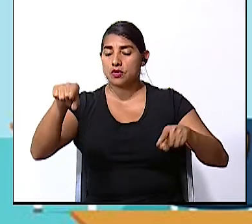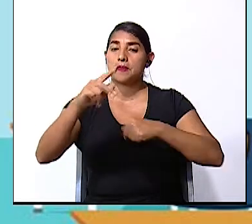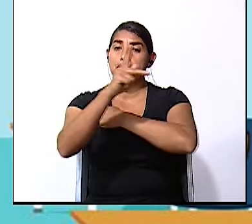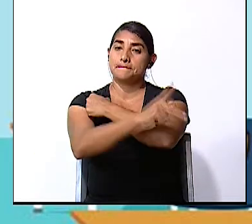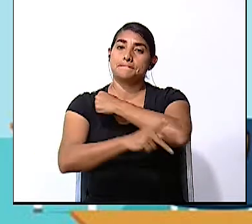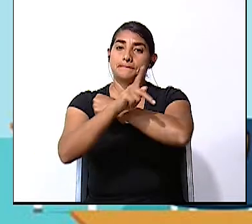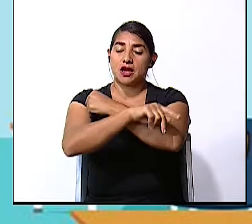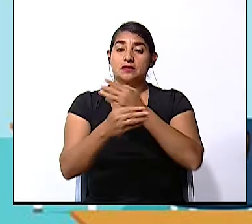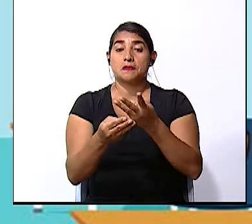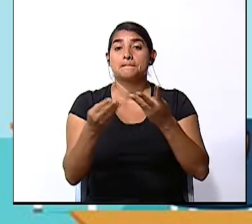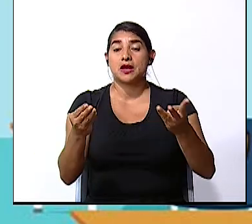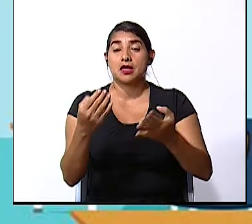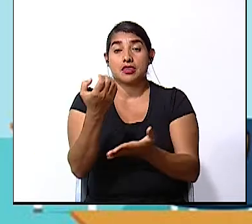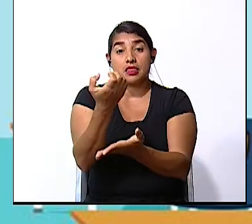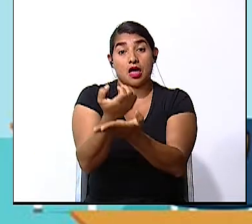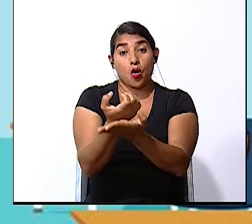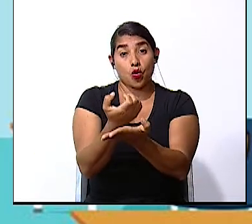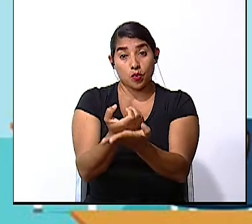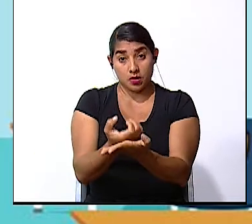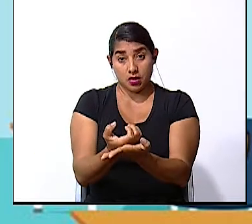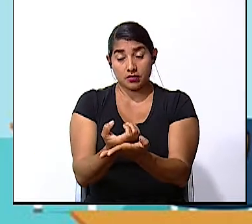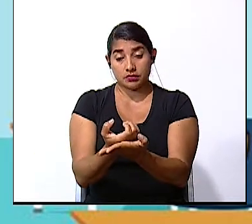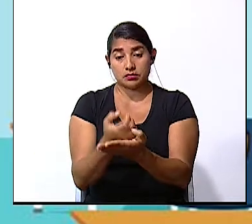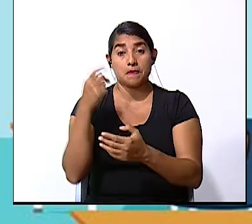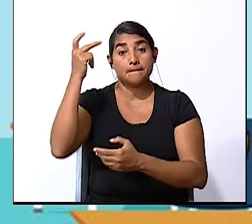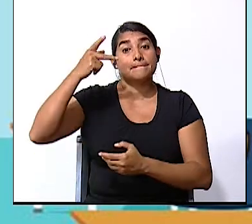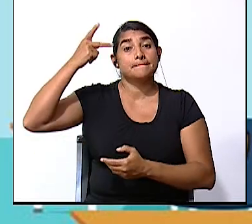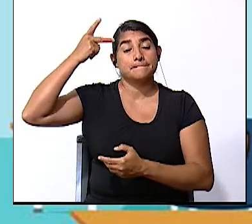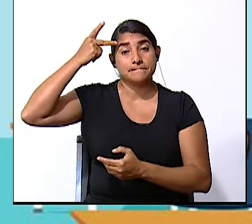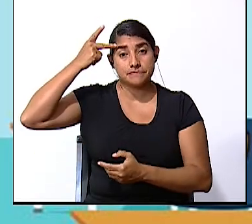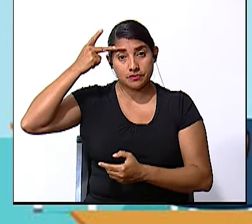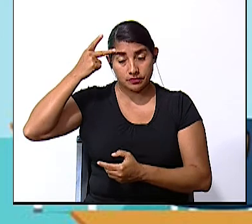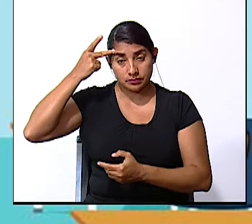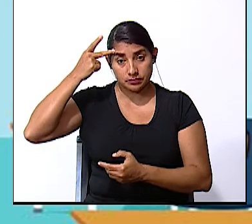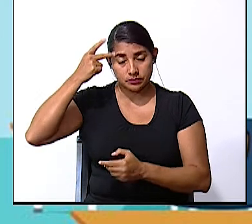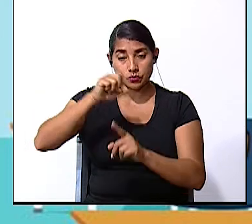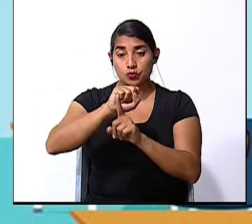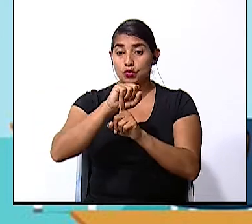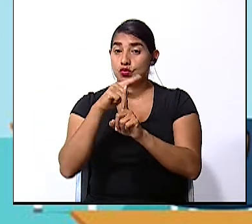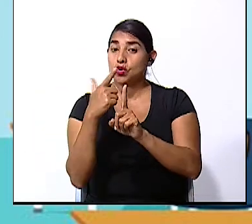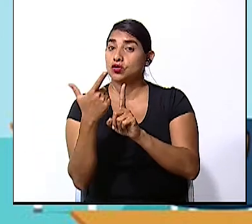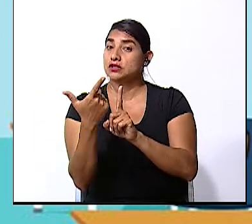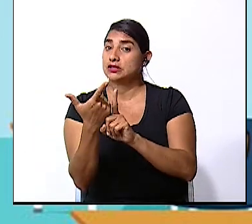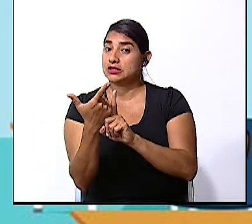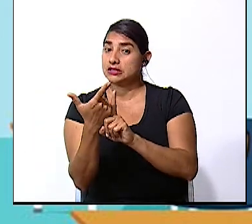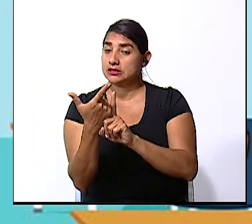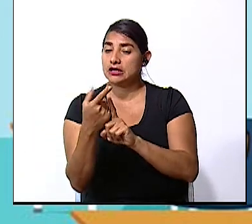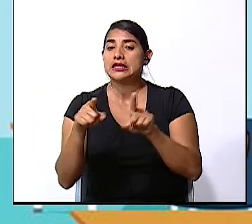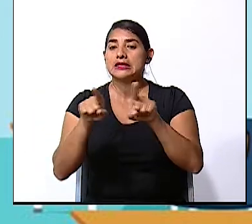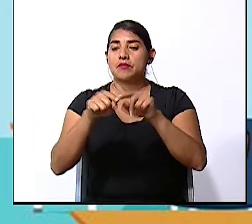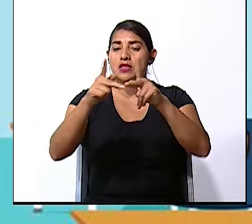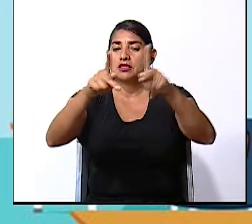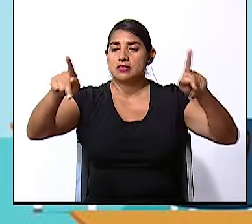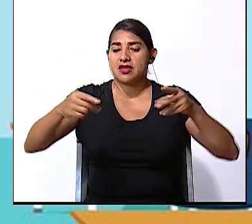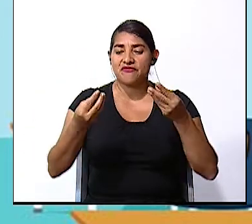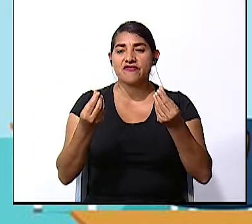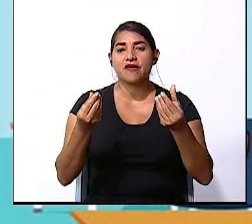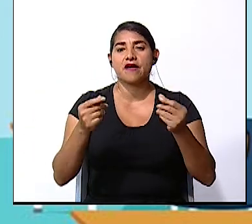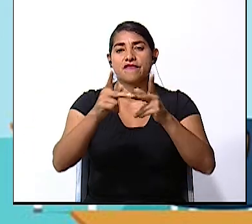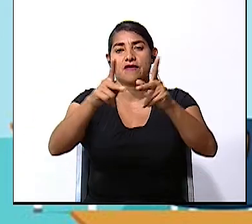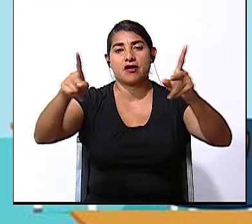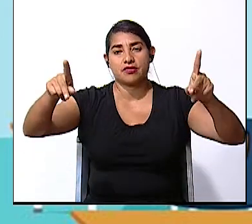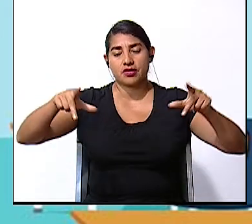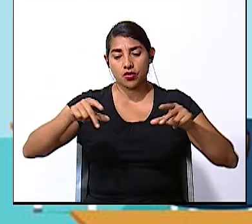en materia económica, política, social y territorial.